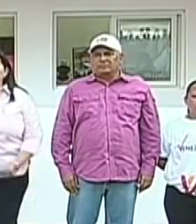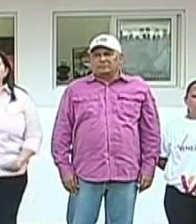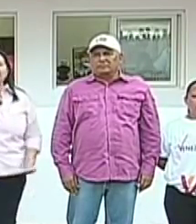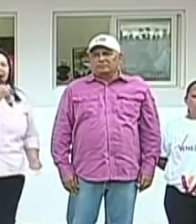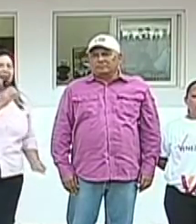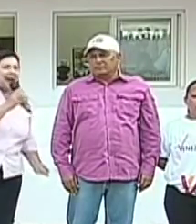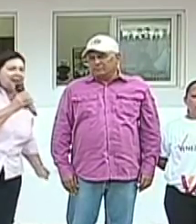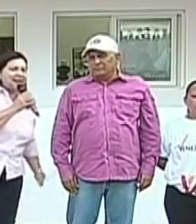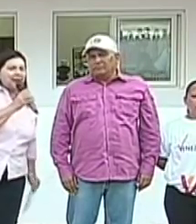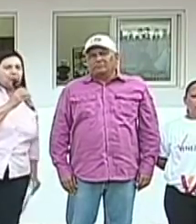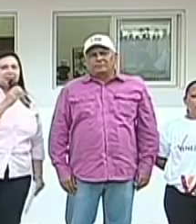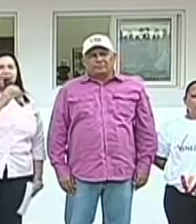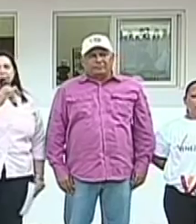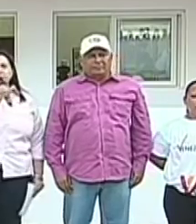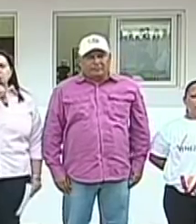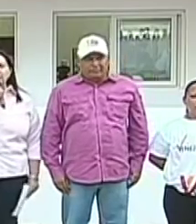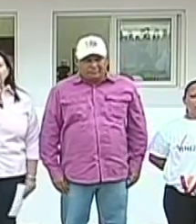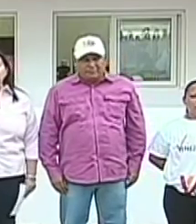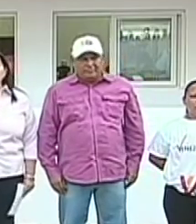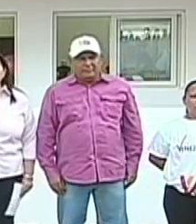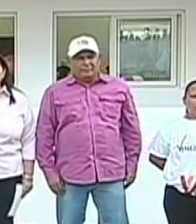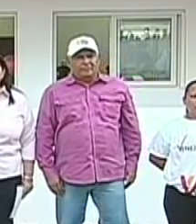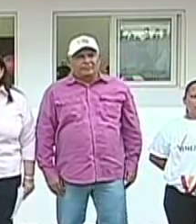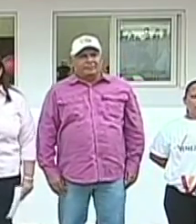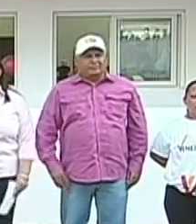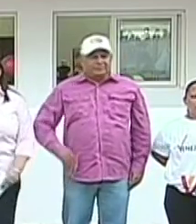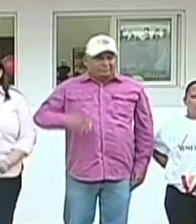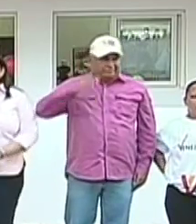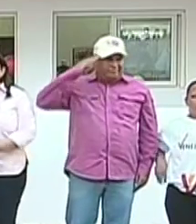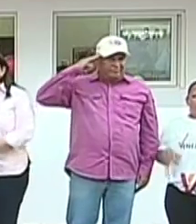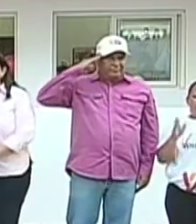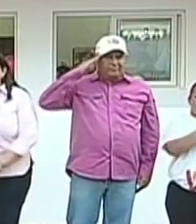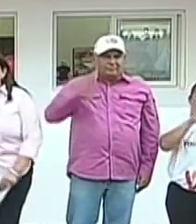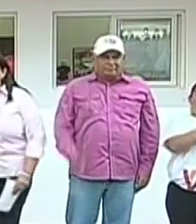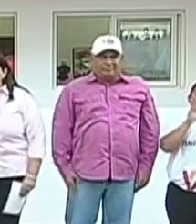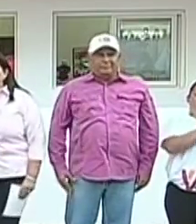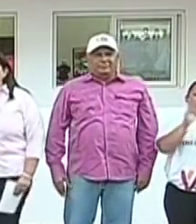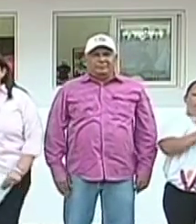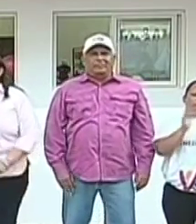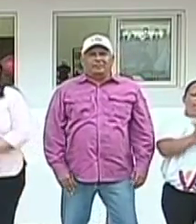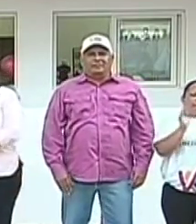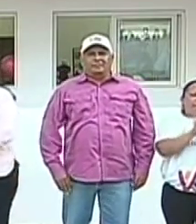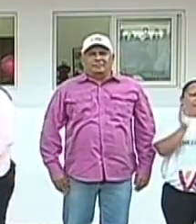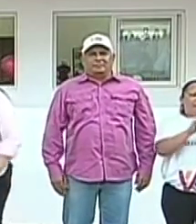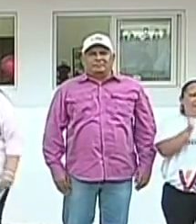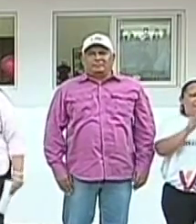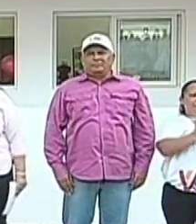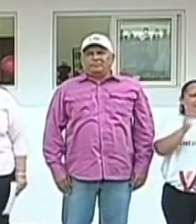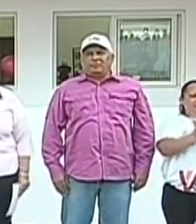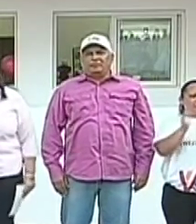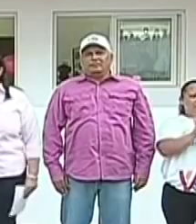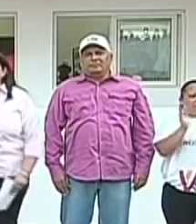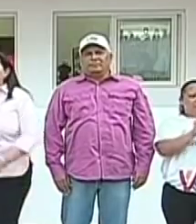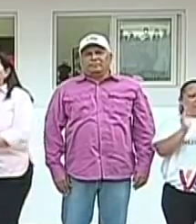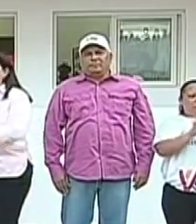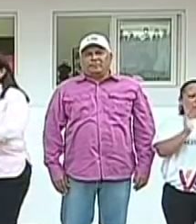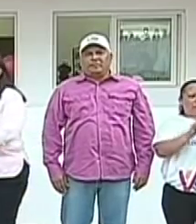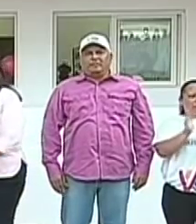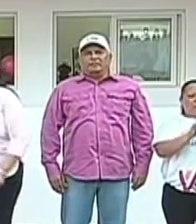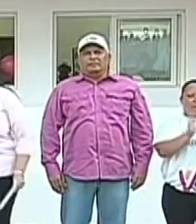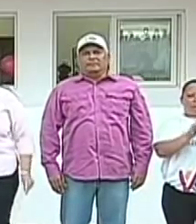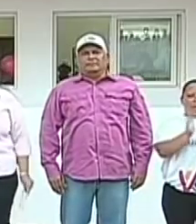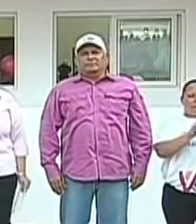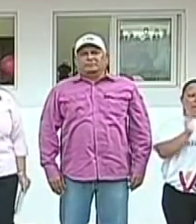viviendas. Me acompaña el alcalde del municipio Torres, Edgar Carrasco, el viceministro de Vivienda,